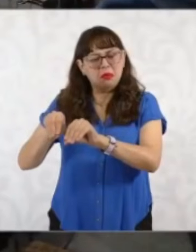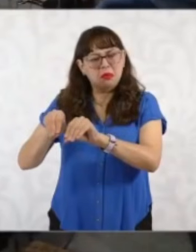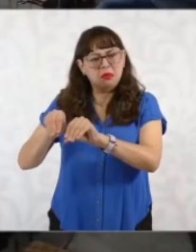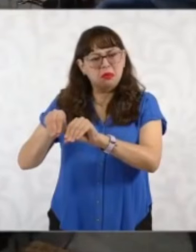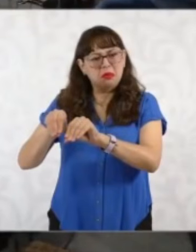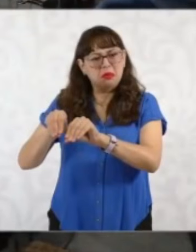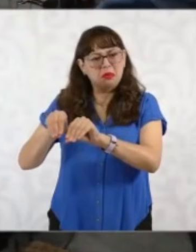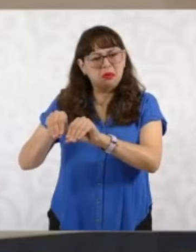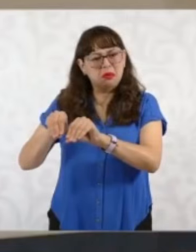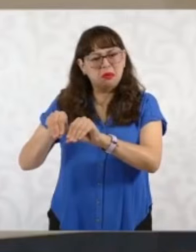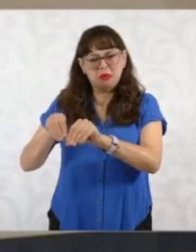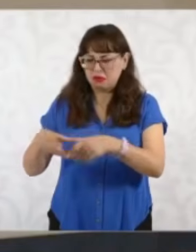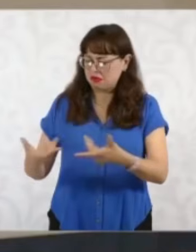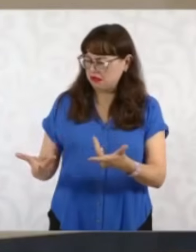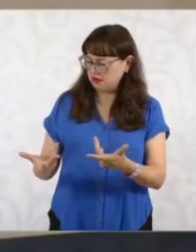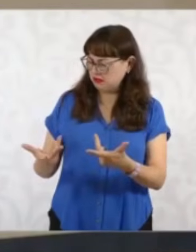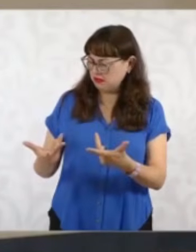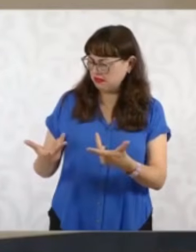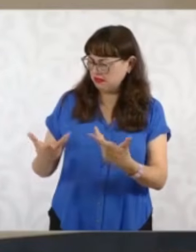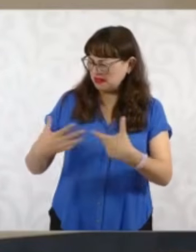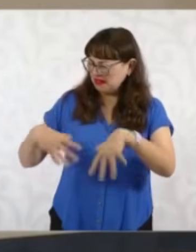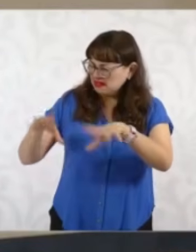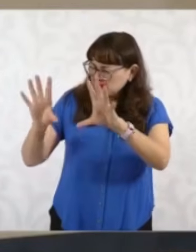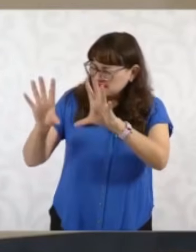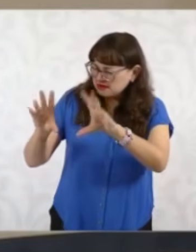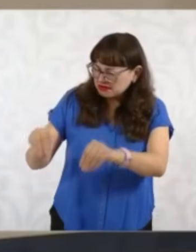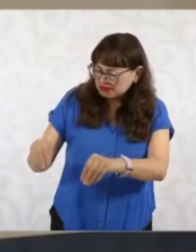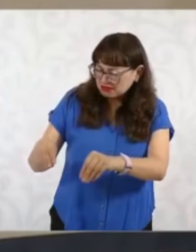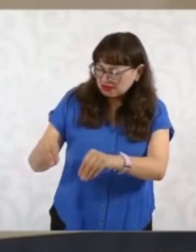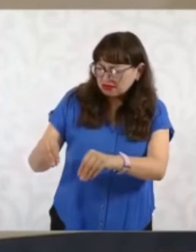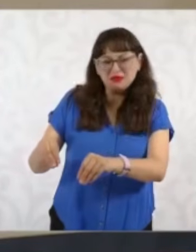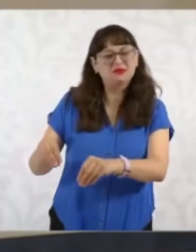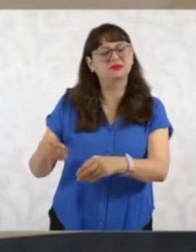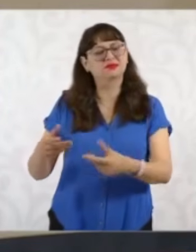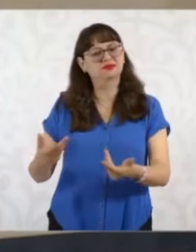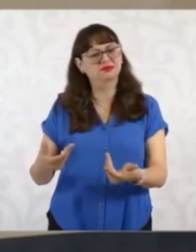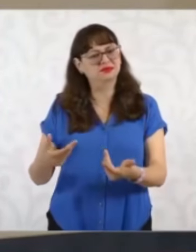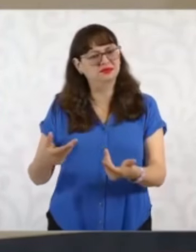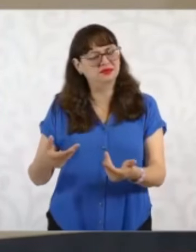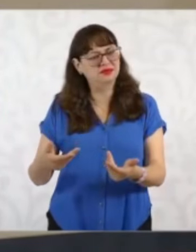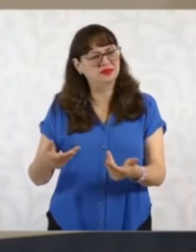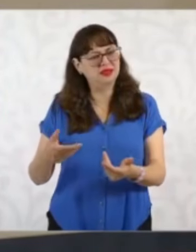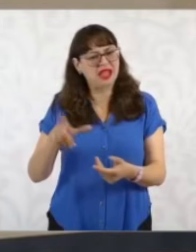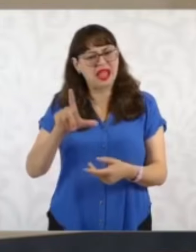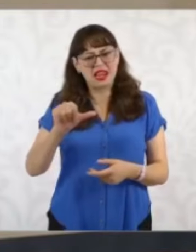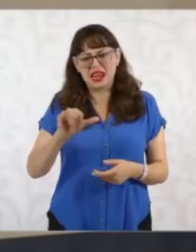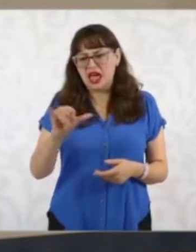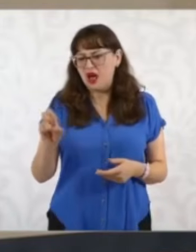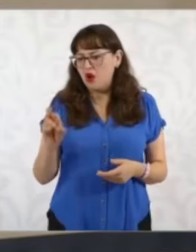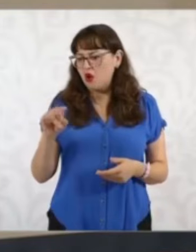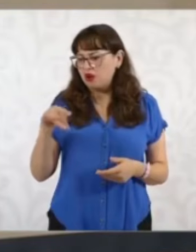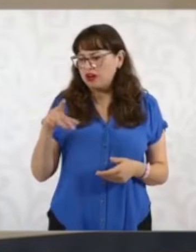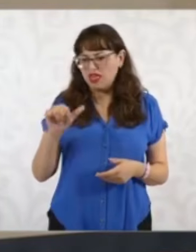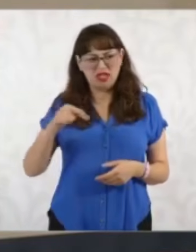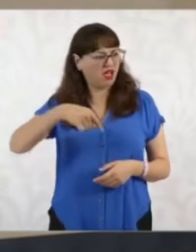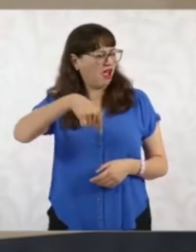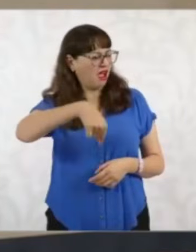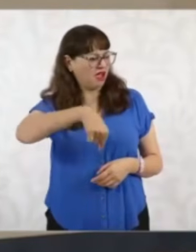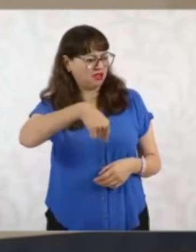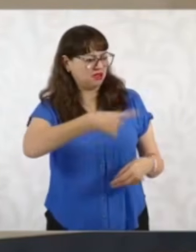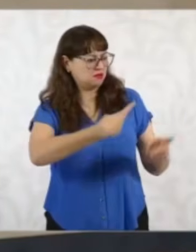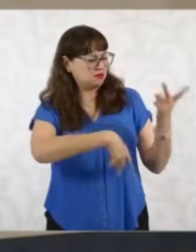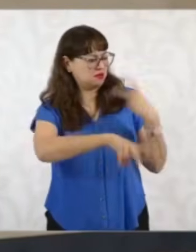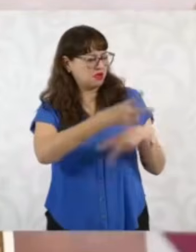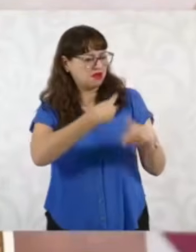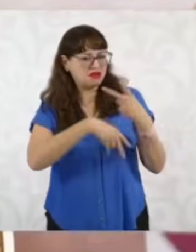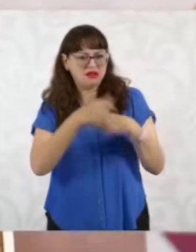perdón, estarían censurados. Eh, la jornada incluso está aquí presente, siempre me refiero No, como